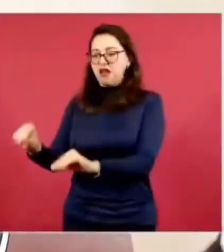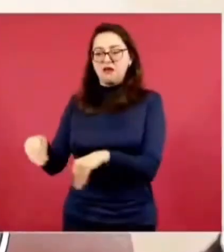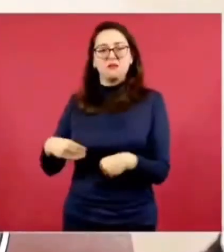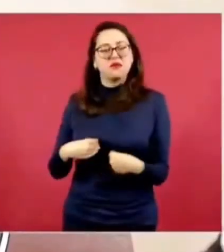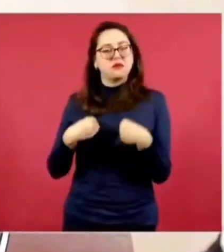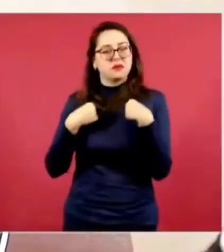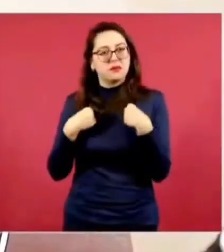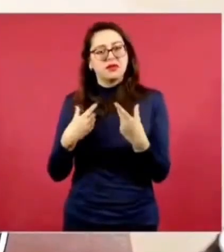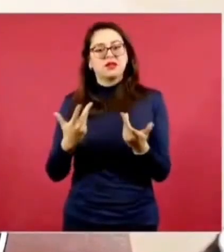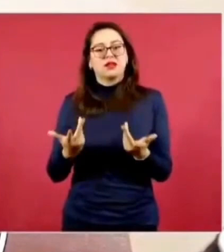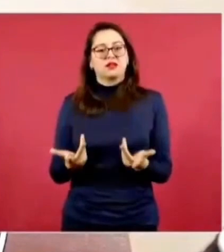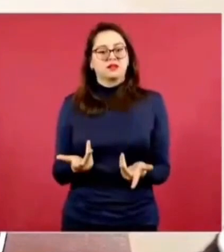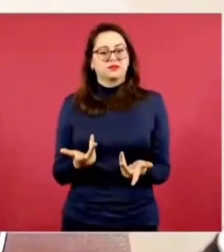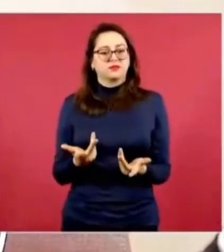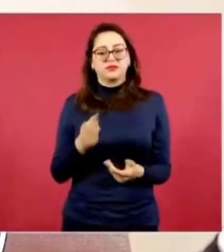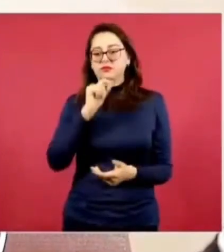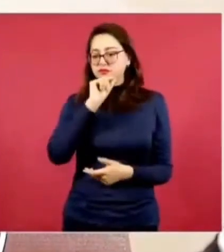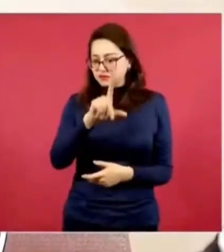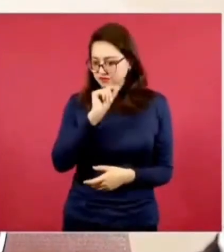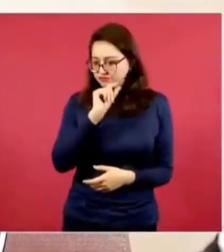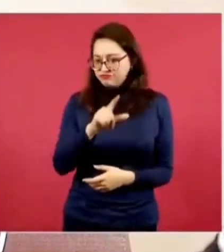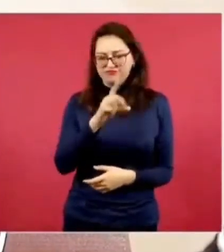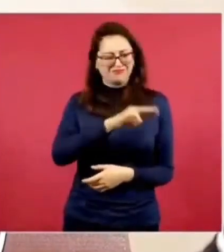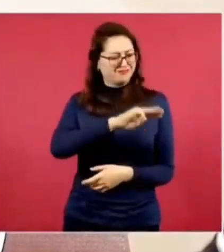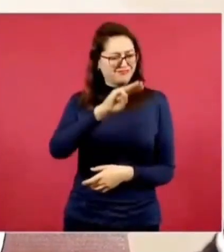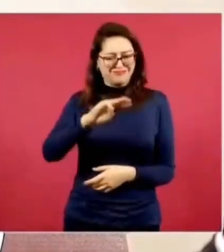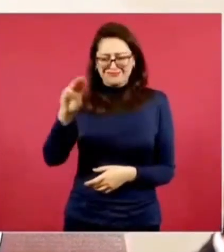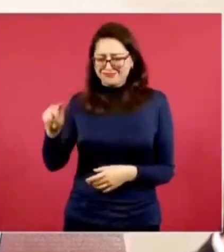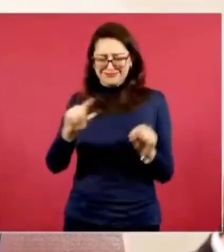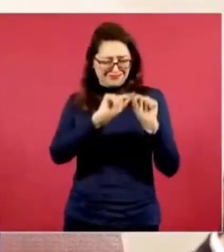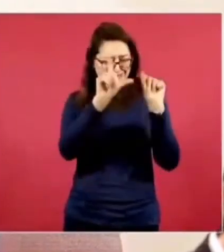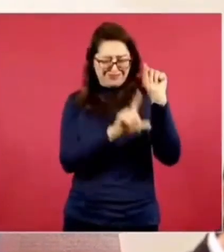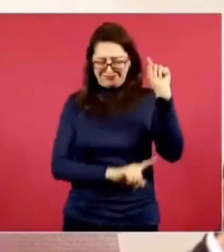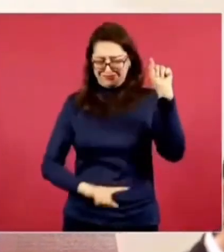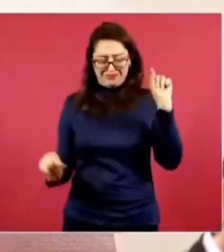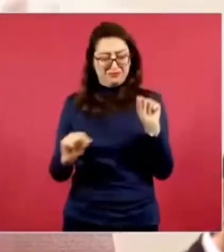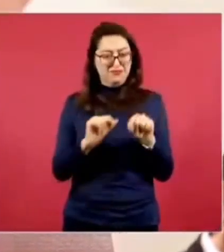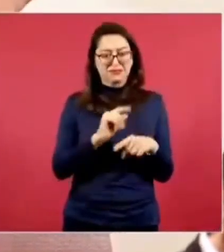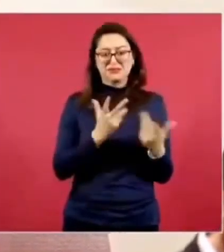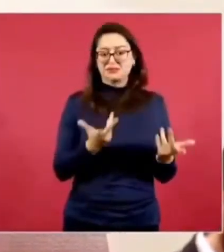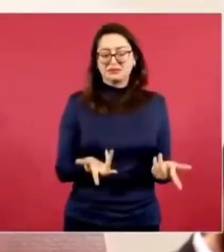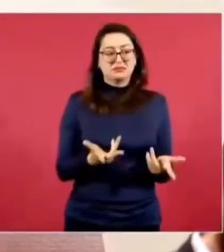Tamaulipas de Jalisco de Michoacán